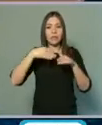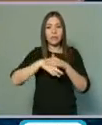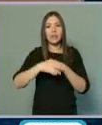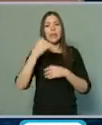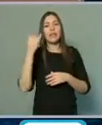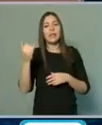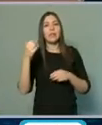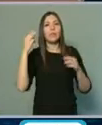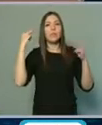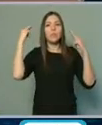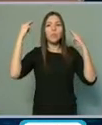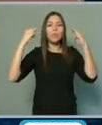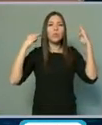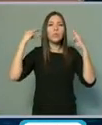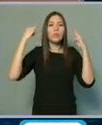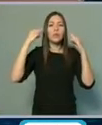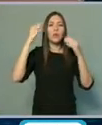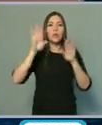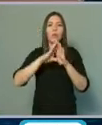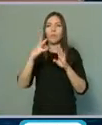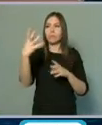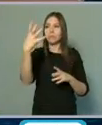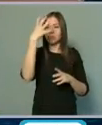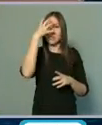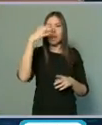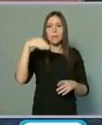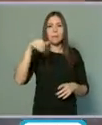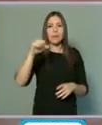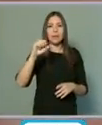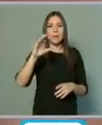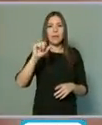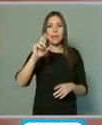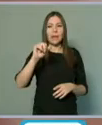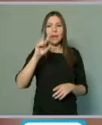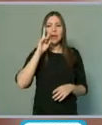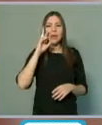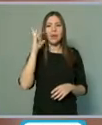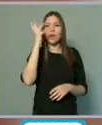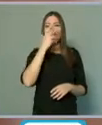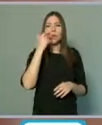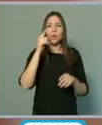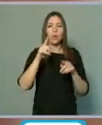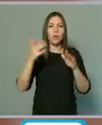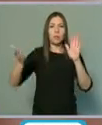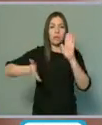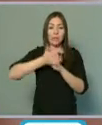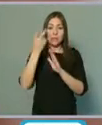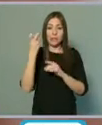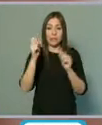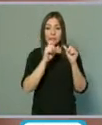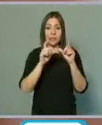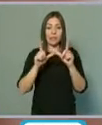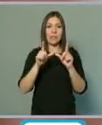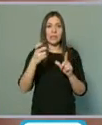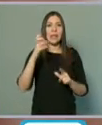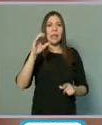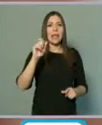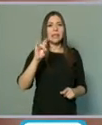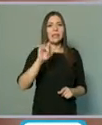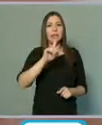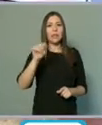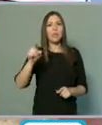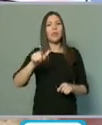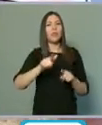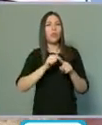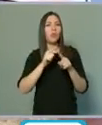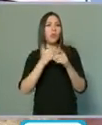es un poco un estilo ecléctico, muy colorado, también en contraste con esos, pintoresco, esos cielos, va muy bien, pero